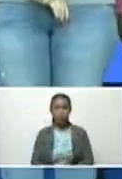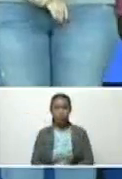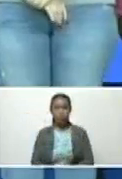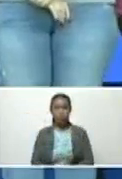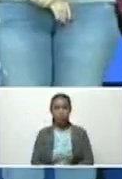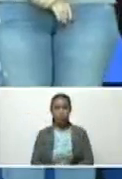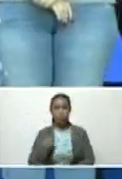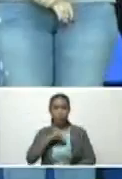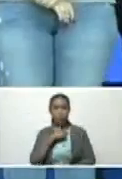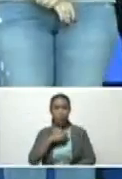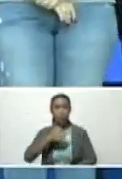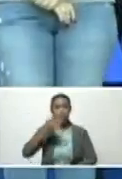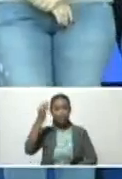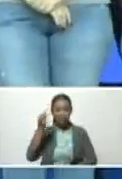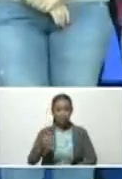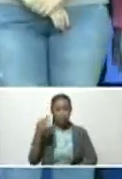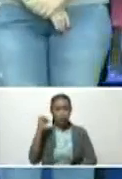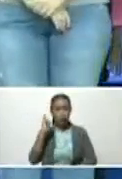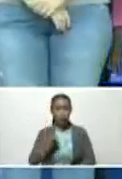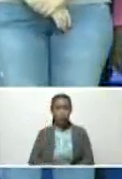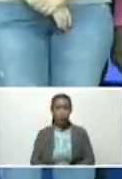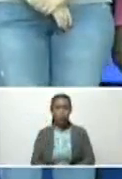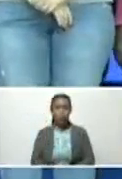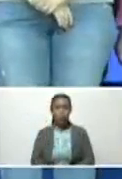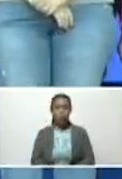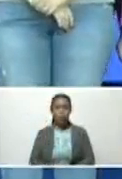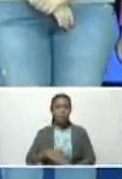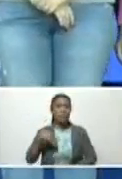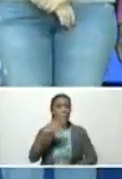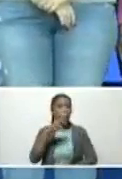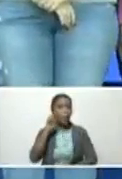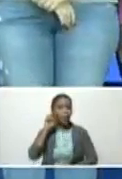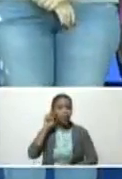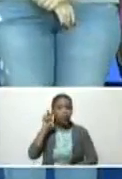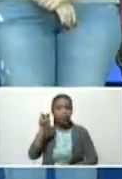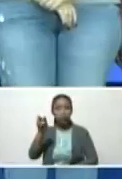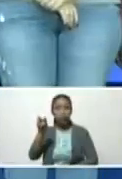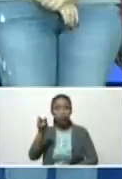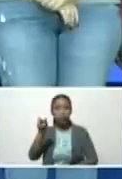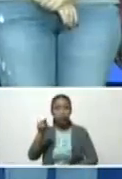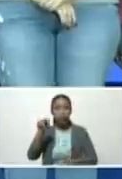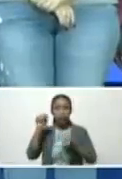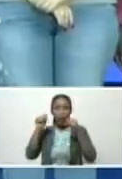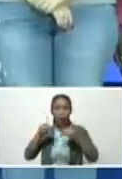estamos seguros. Y después de ver esta